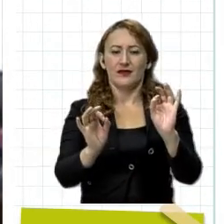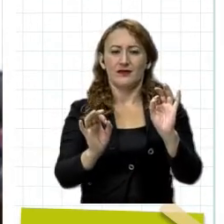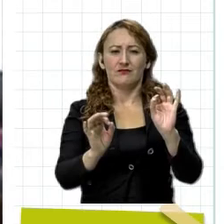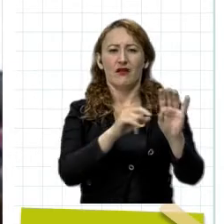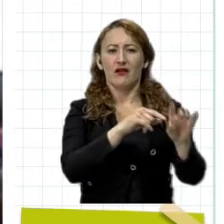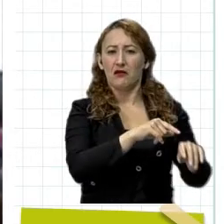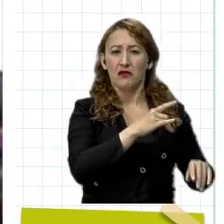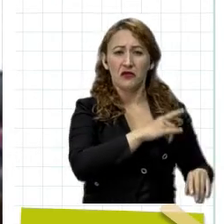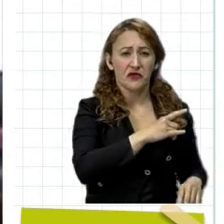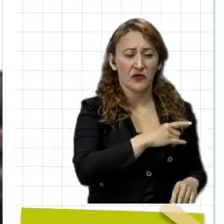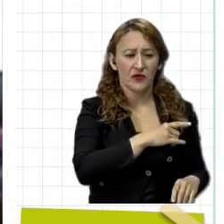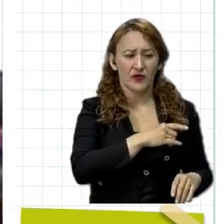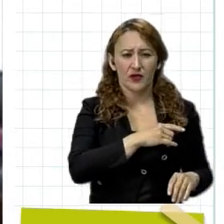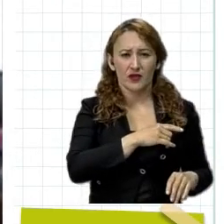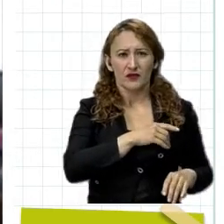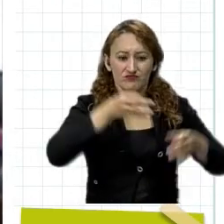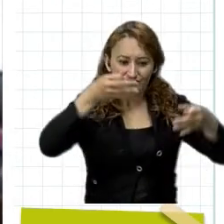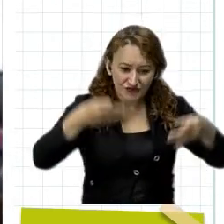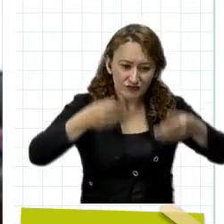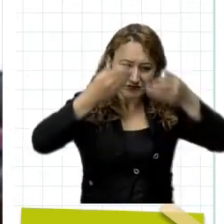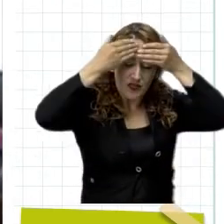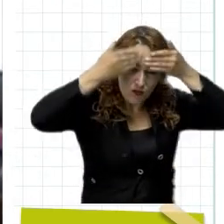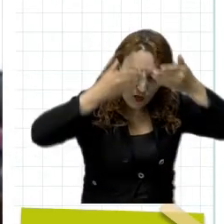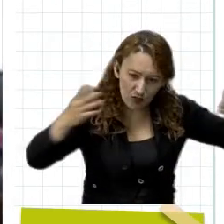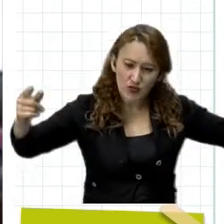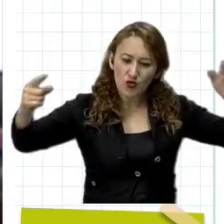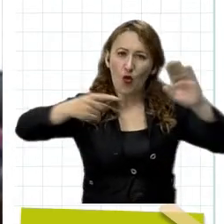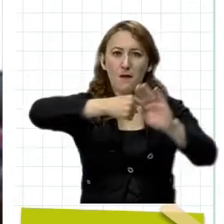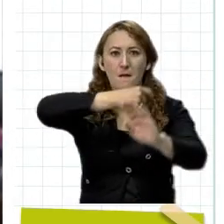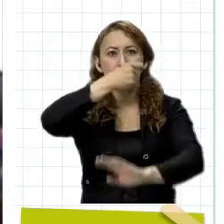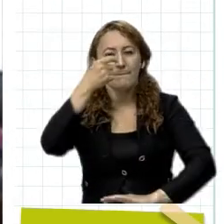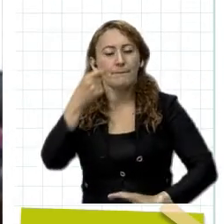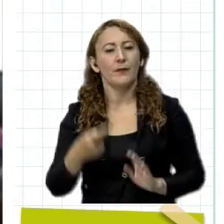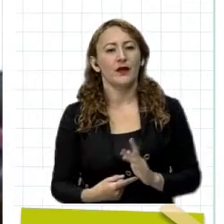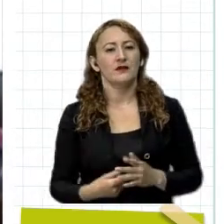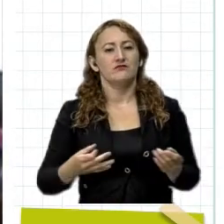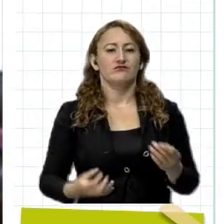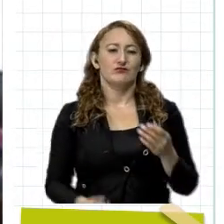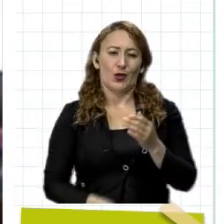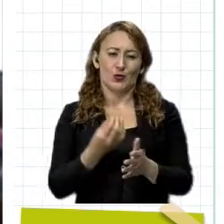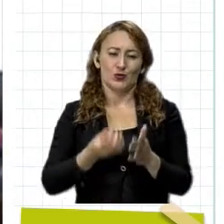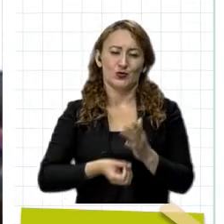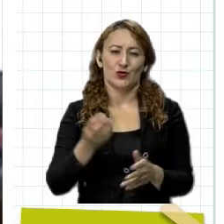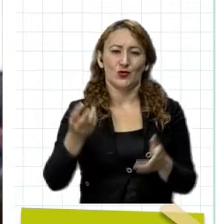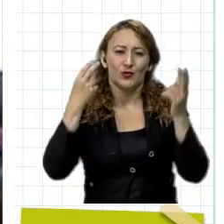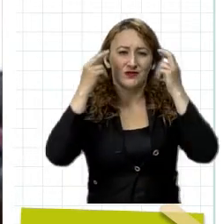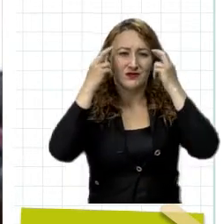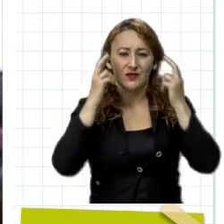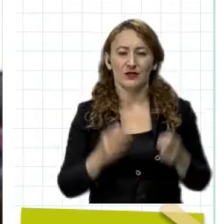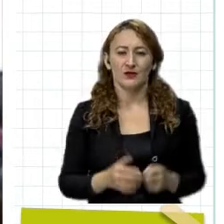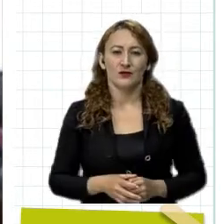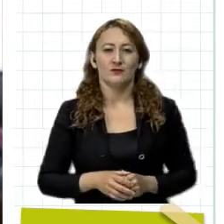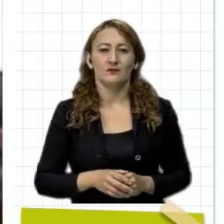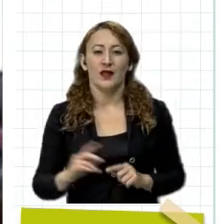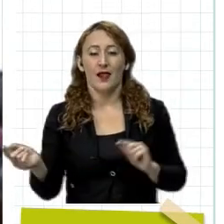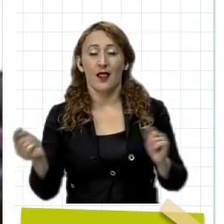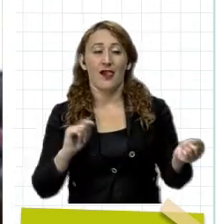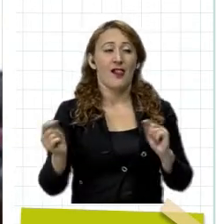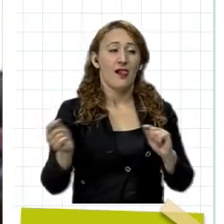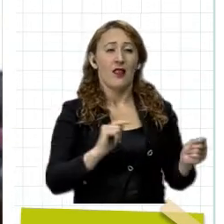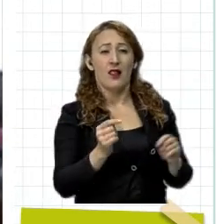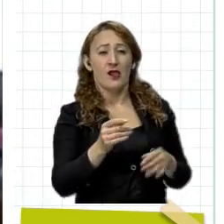su capacidad para democratizar en todo el sentido del término la producción de conocimientos. El debate sobre